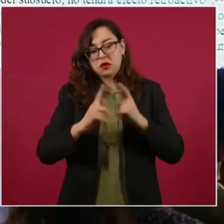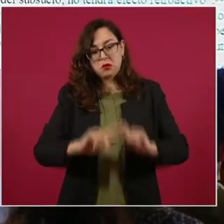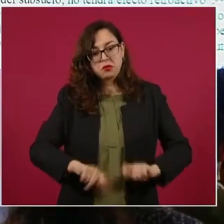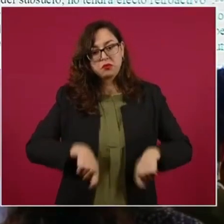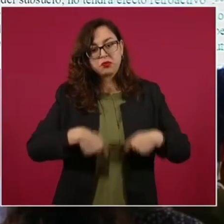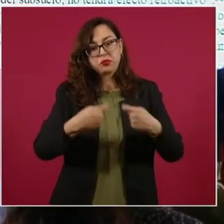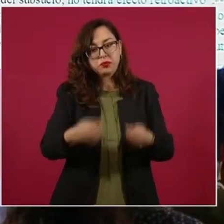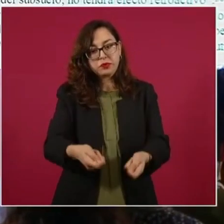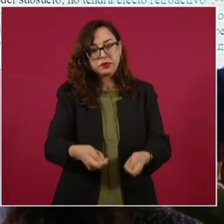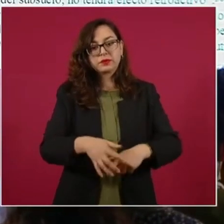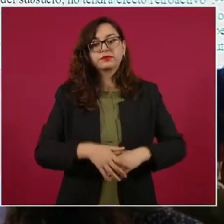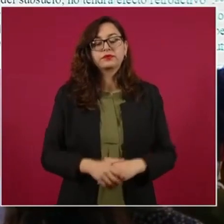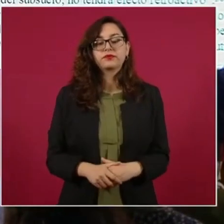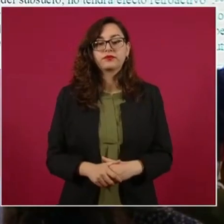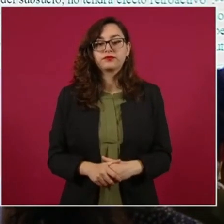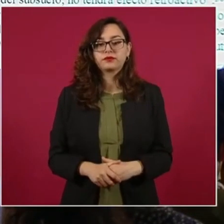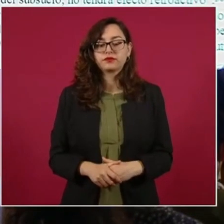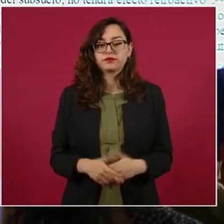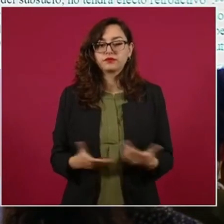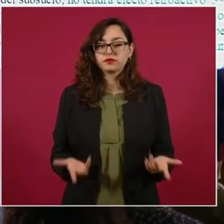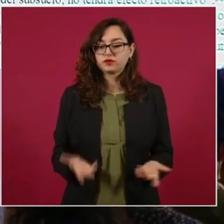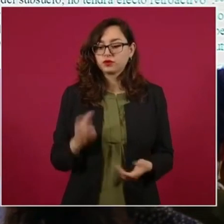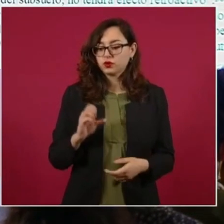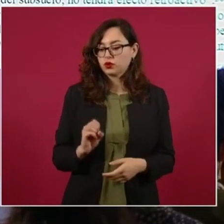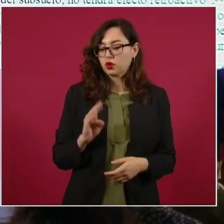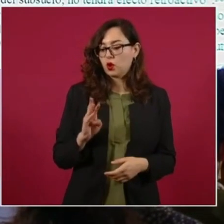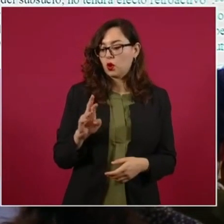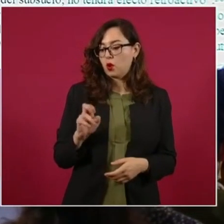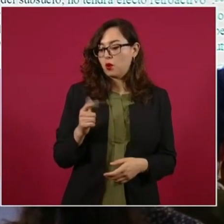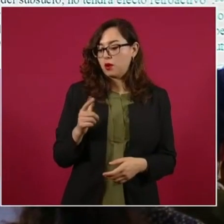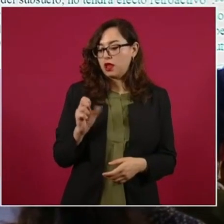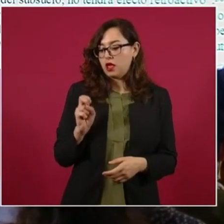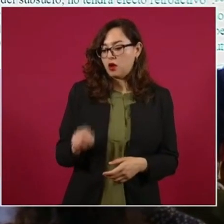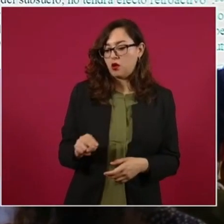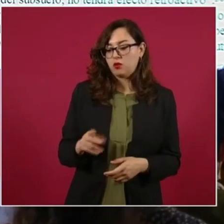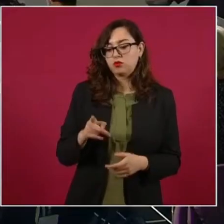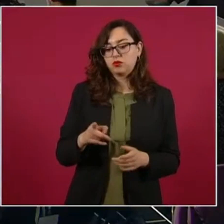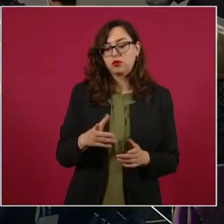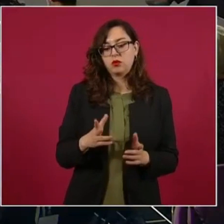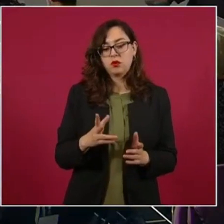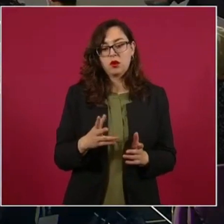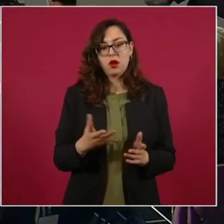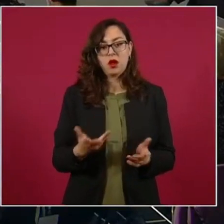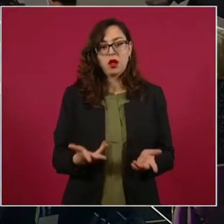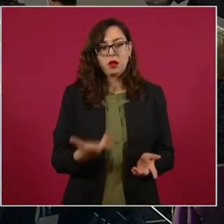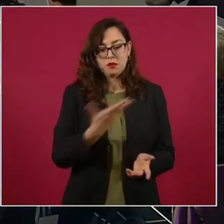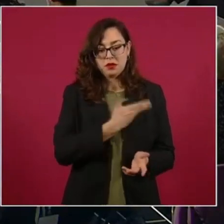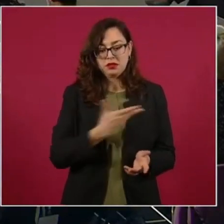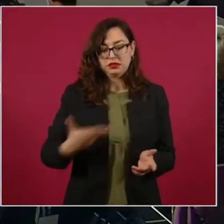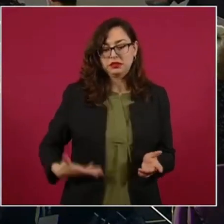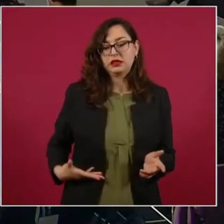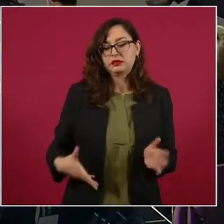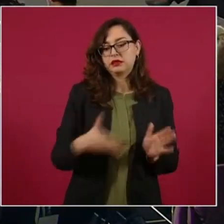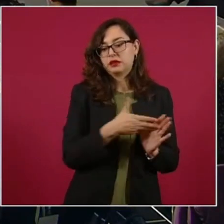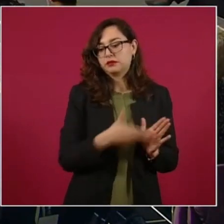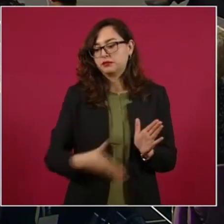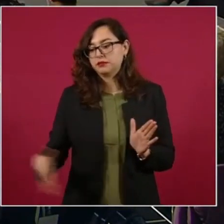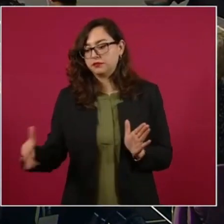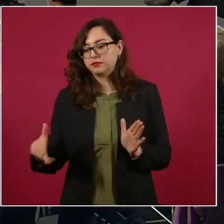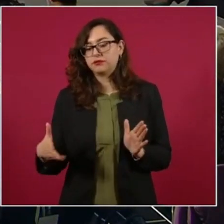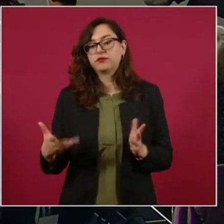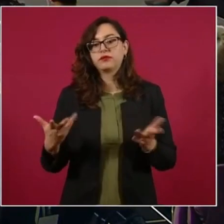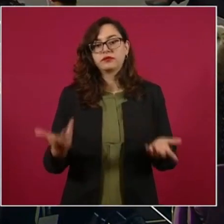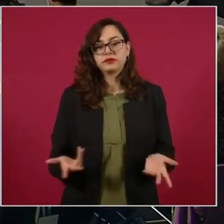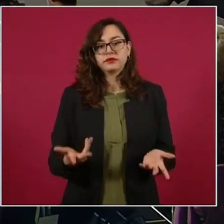Como se sabía de antemano, Obregón es electo presidente de México para el periodo 2024.